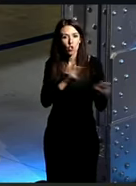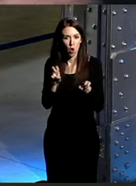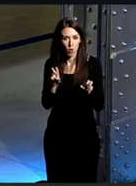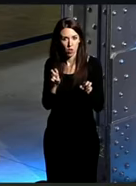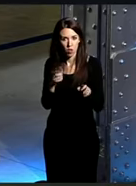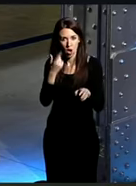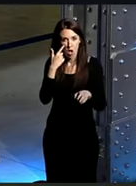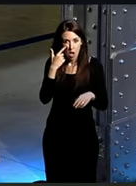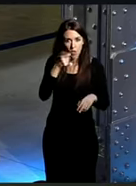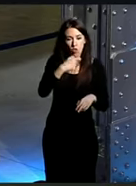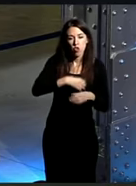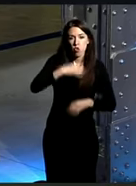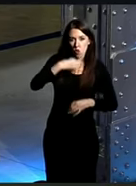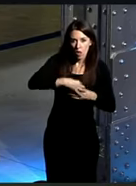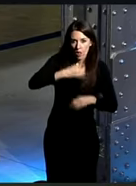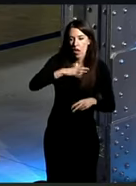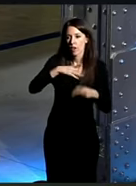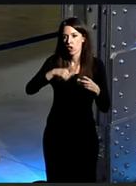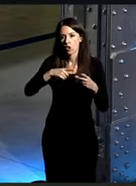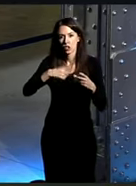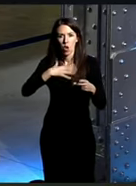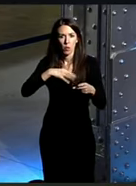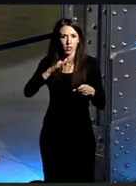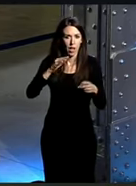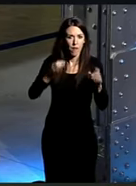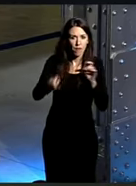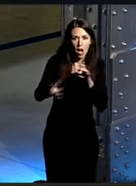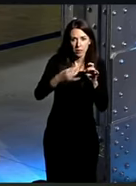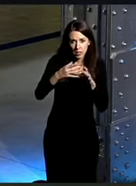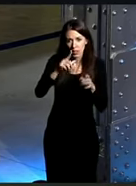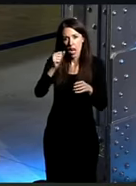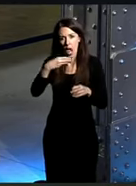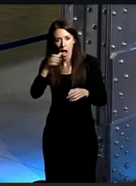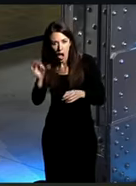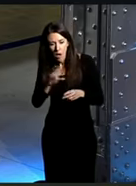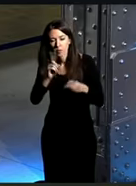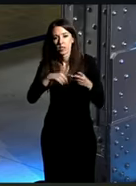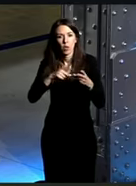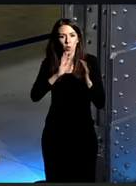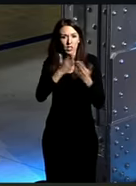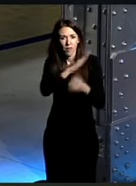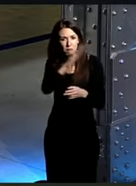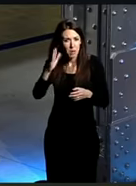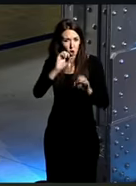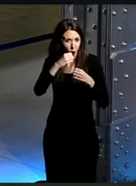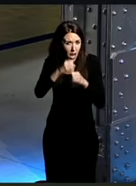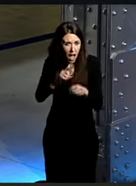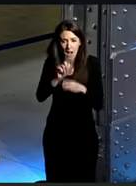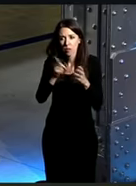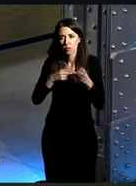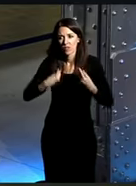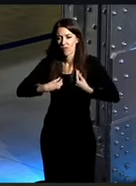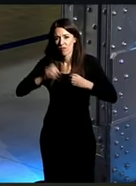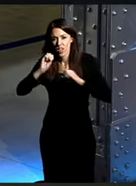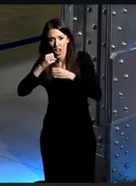Pueden ser ciudadanos, pueden ser Fabs Labs, pueden ser Print Labs, pueden ser Bibliolabs, pueden ser Media Lab,